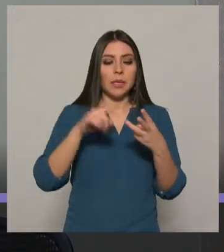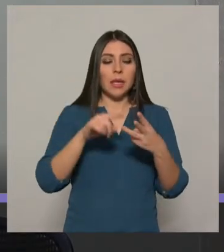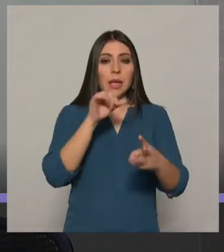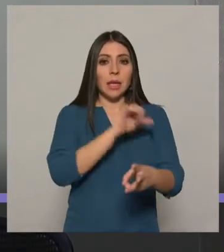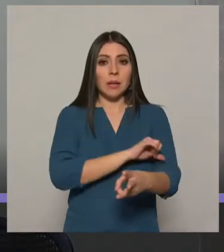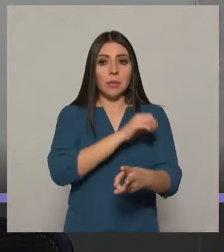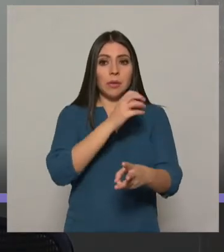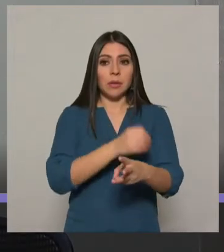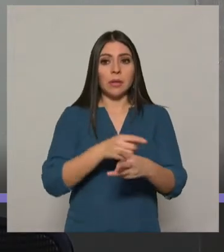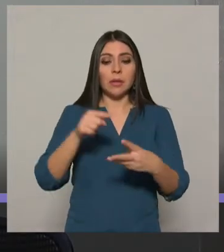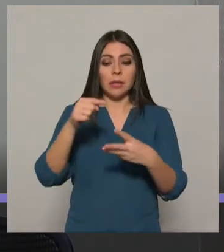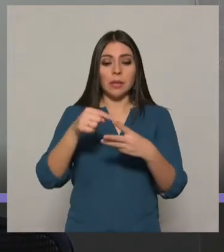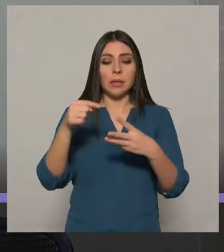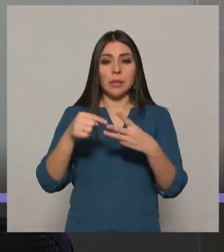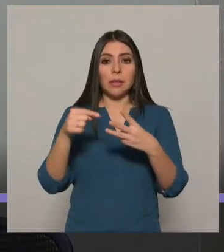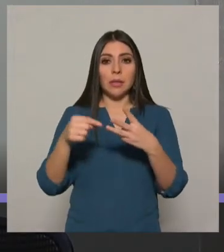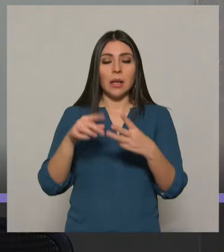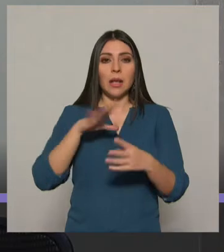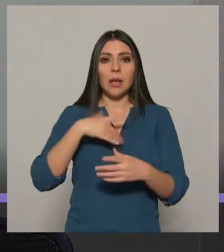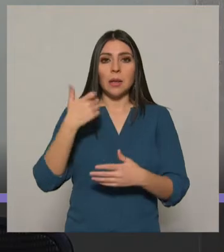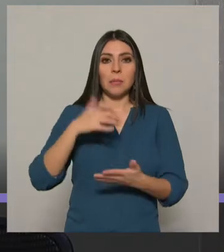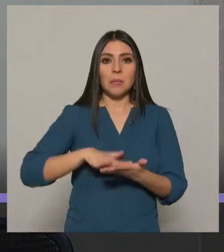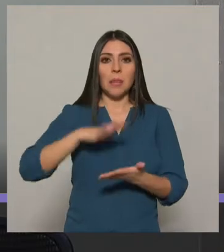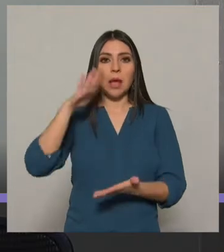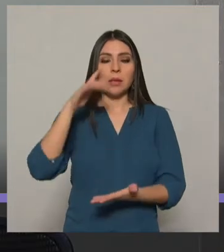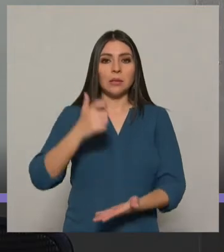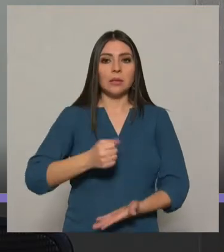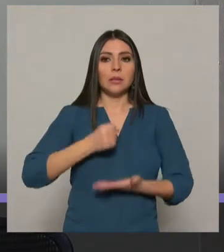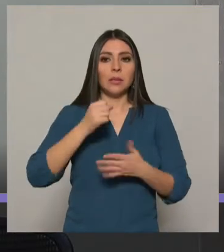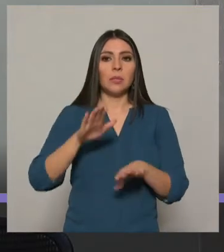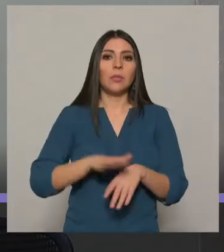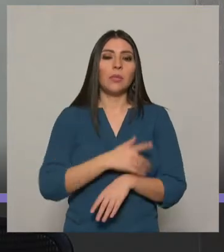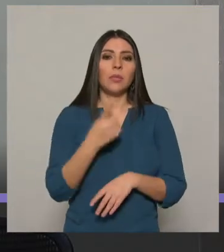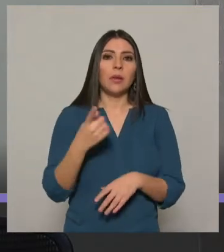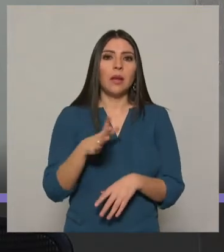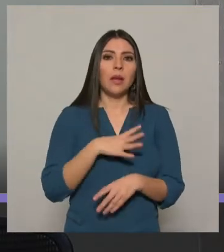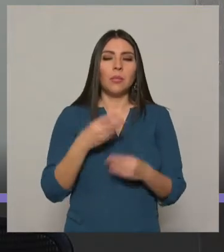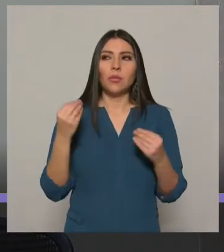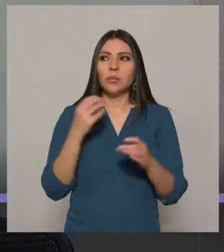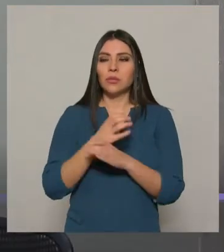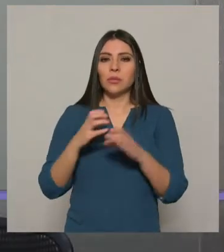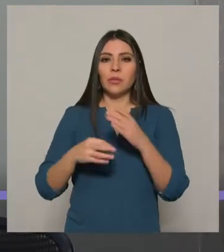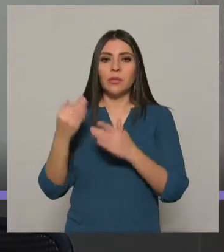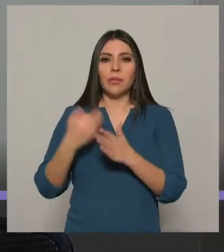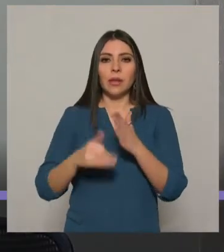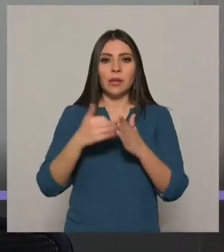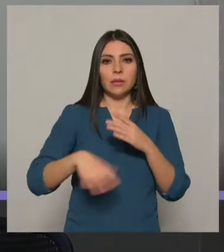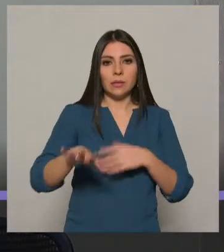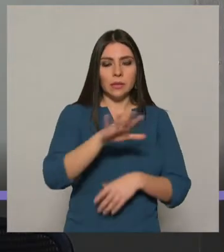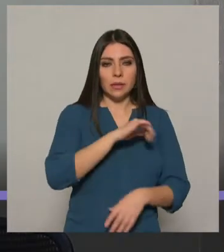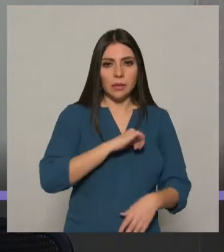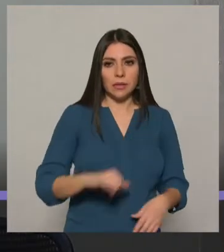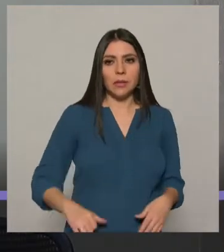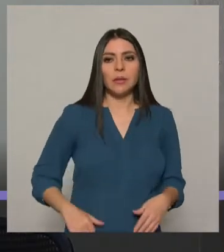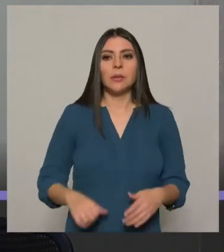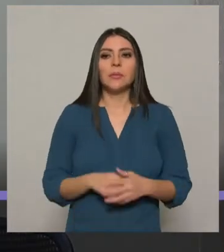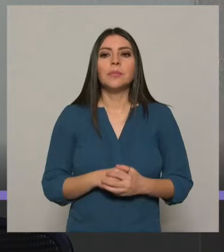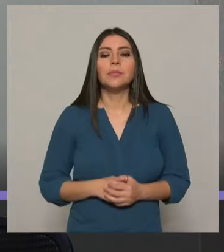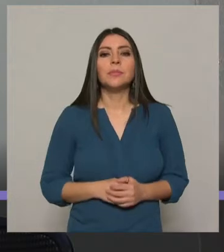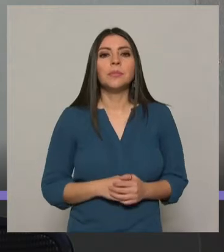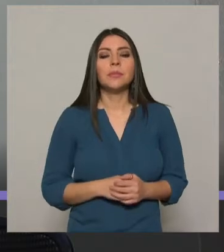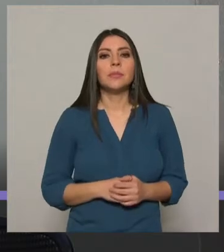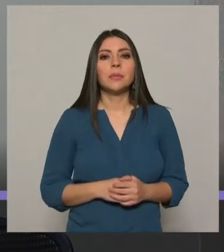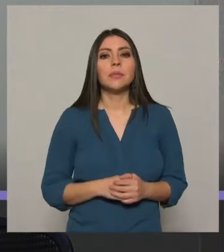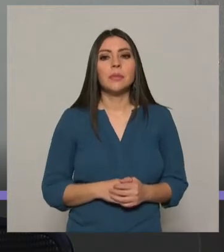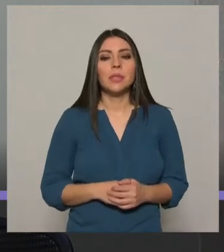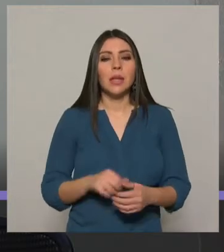son de las que cuentan con mayores recursos. ¿Por qué? Porque hay fuertes rezagos en esas alcaldías. Vamos a decir, Álvaro